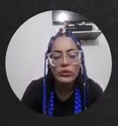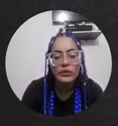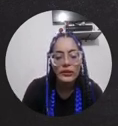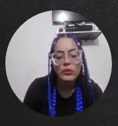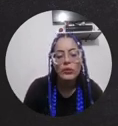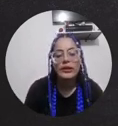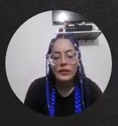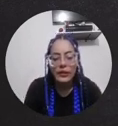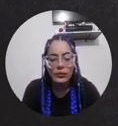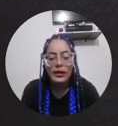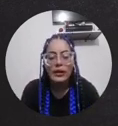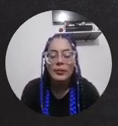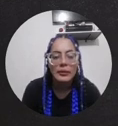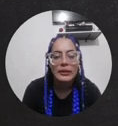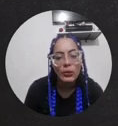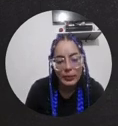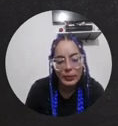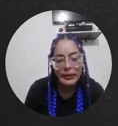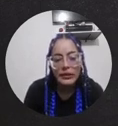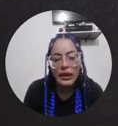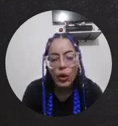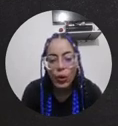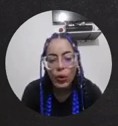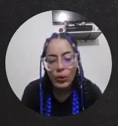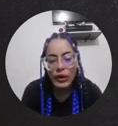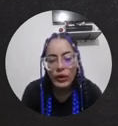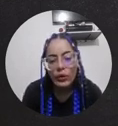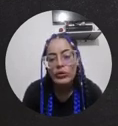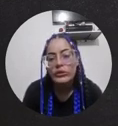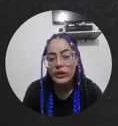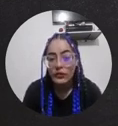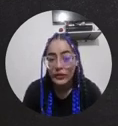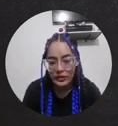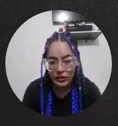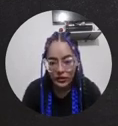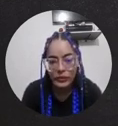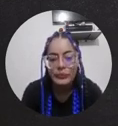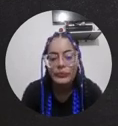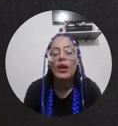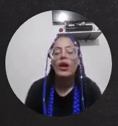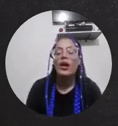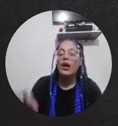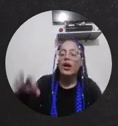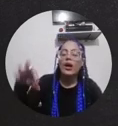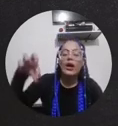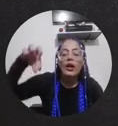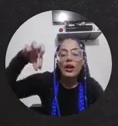títulos individuales de deuda que permiten a una empresa o gobierno conseguir financiación.